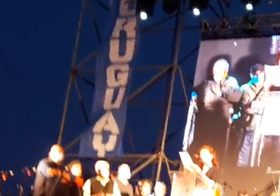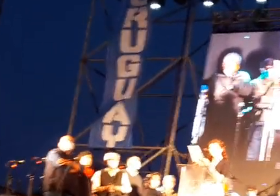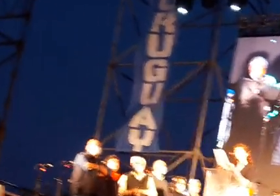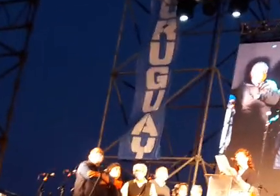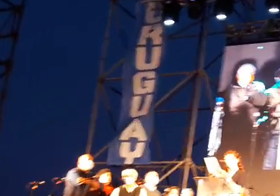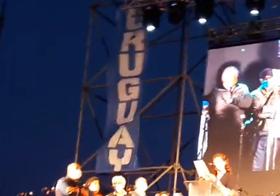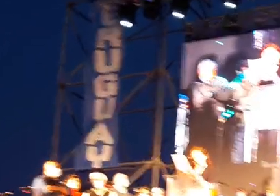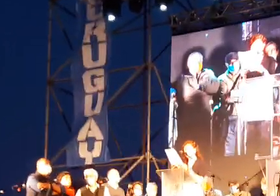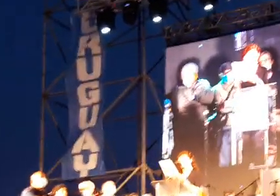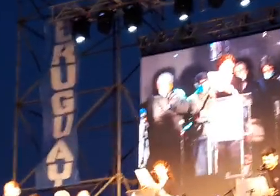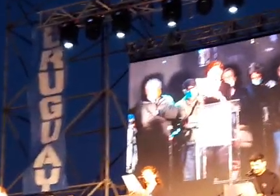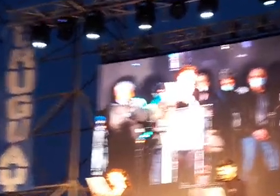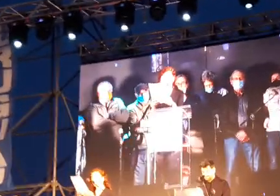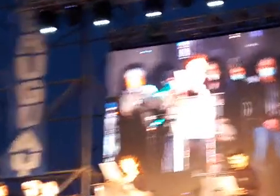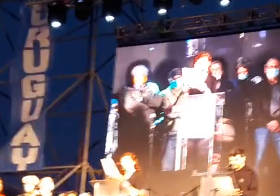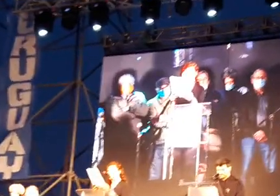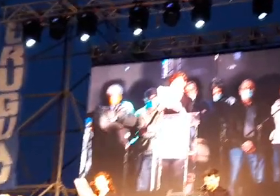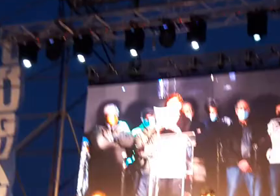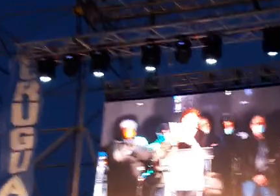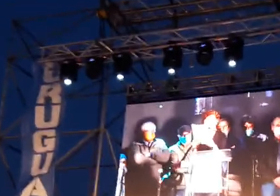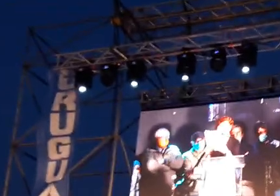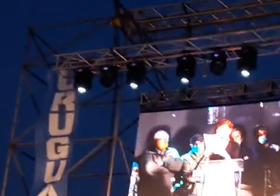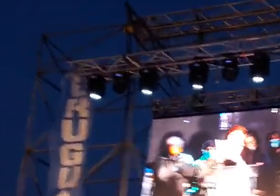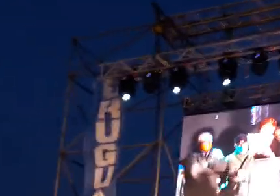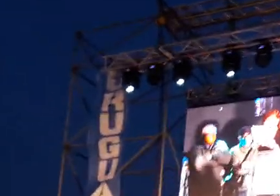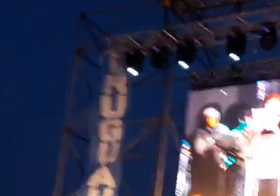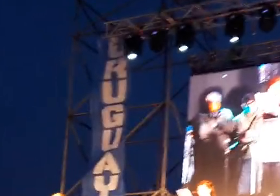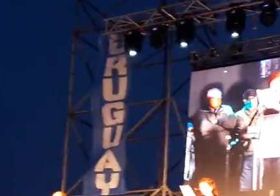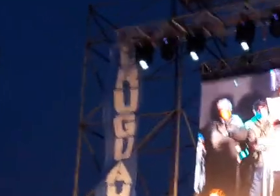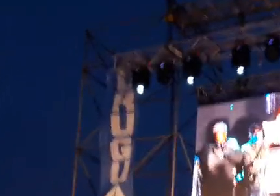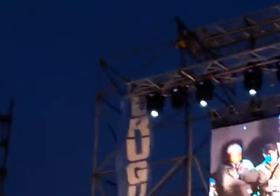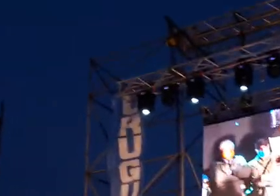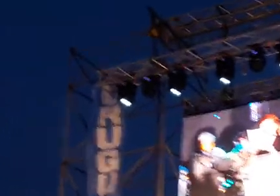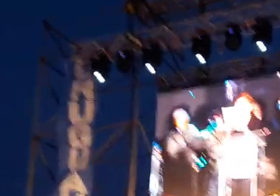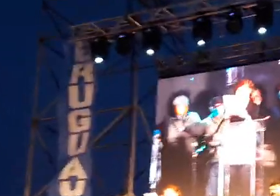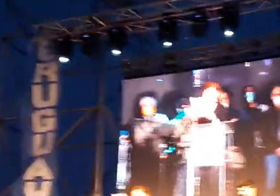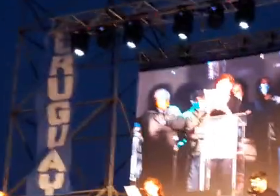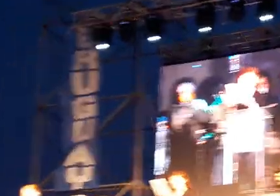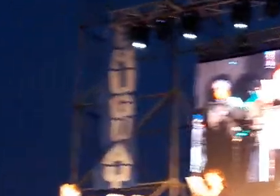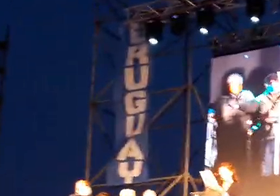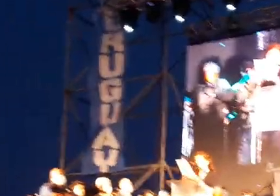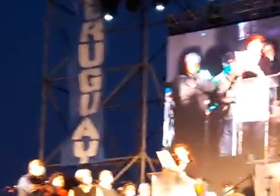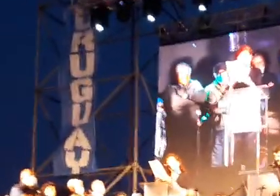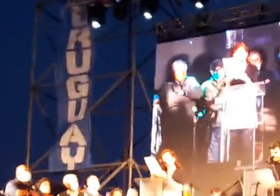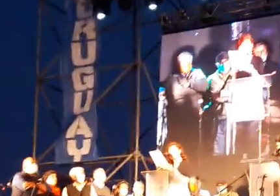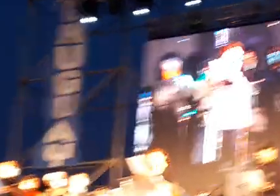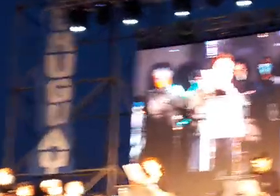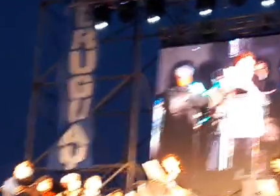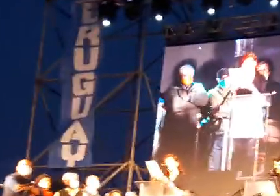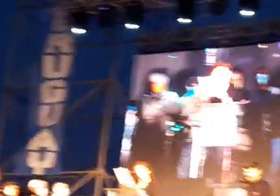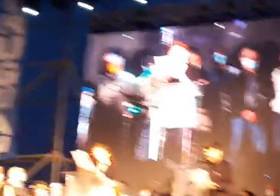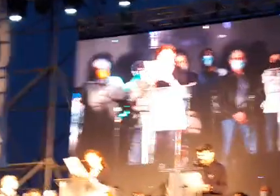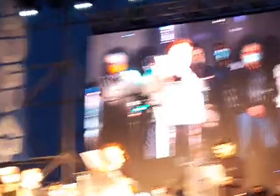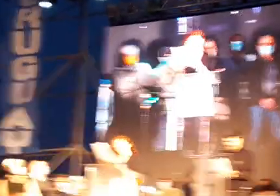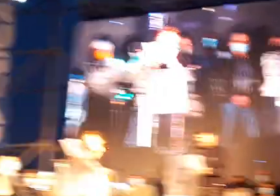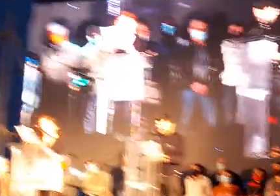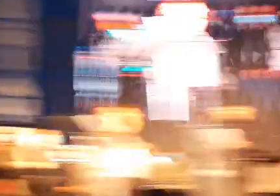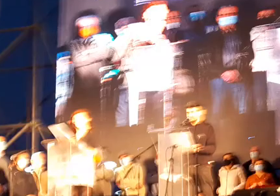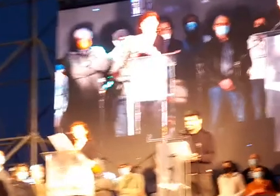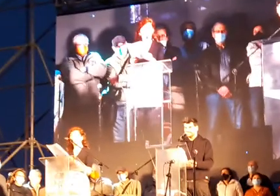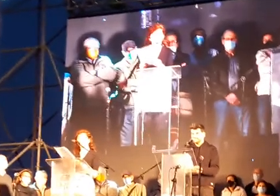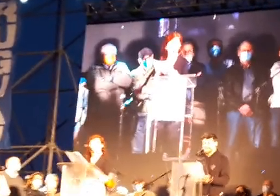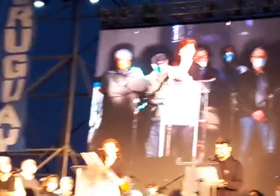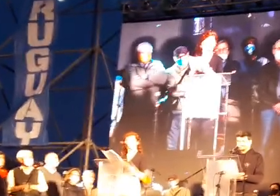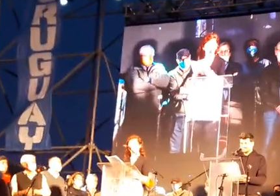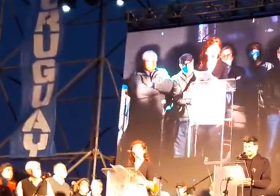En los últimos 5 meses hubo 4 ajustes de precios, 3 subas y 1 baja. Y si en octubre y noviembre no suben,